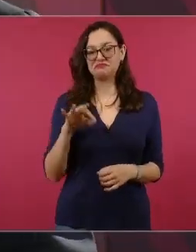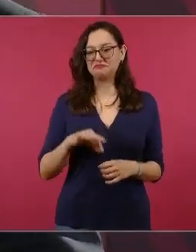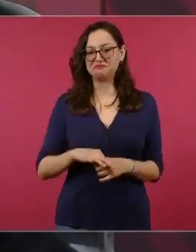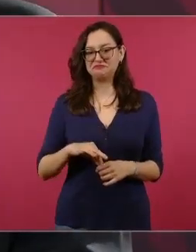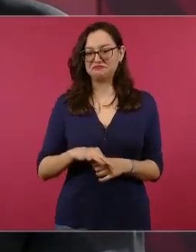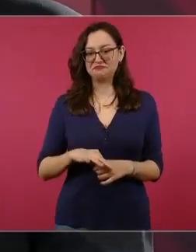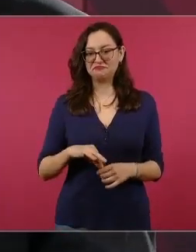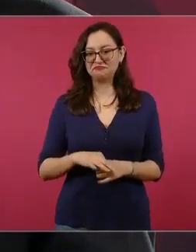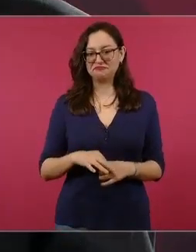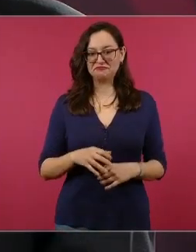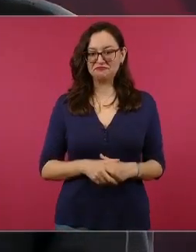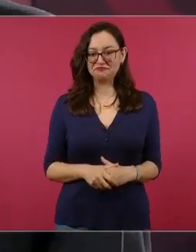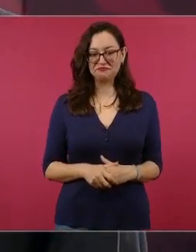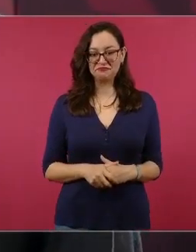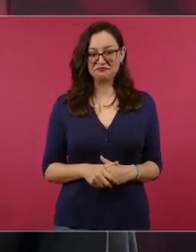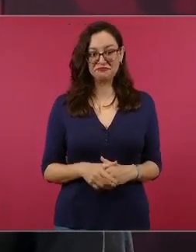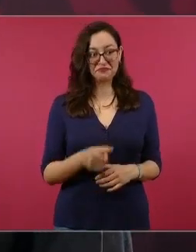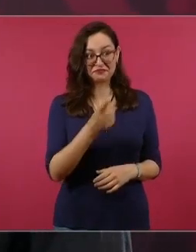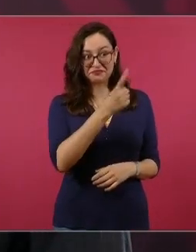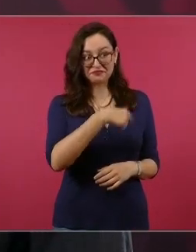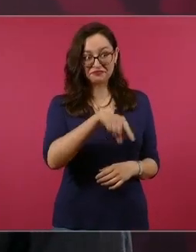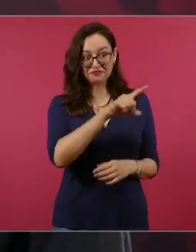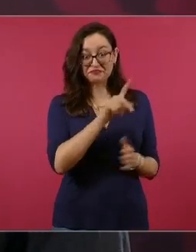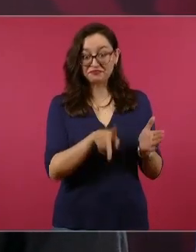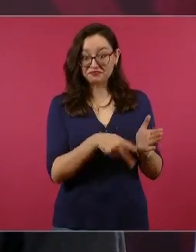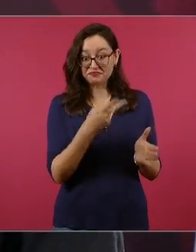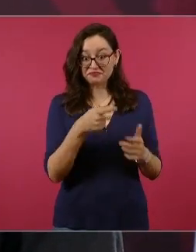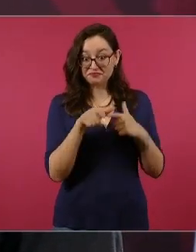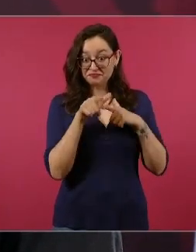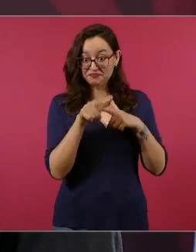y ya no van a gobernar eso.